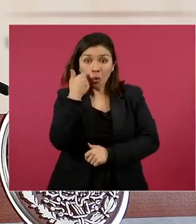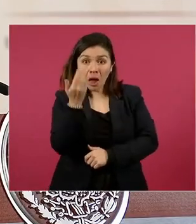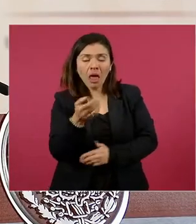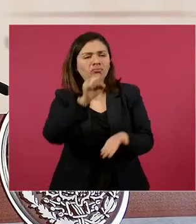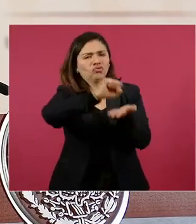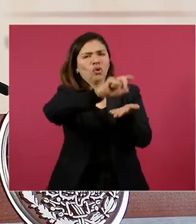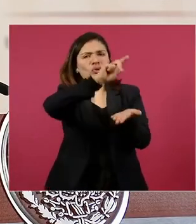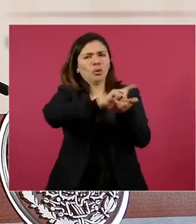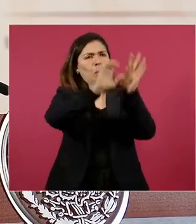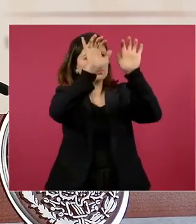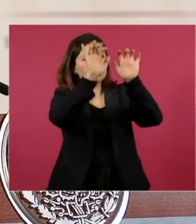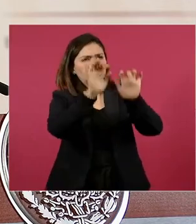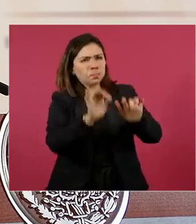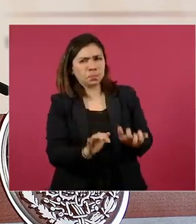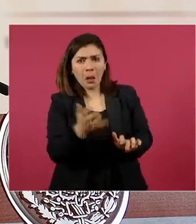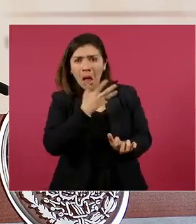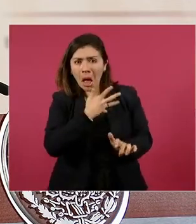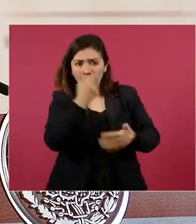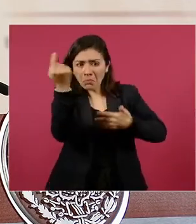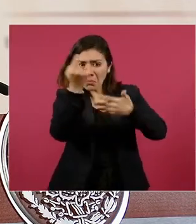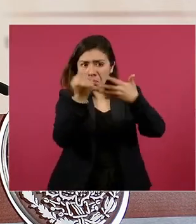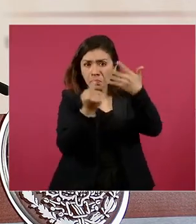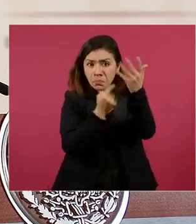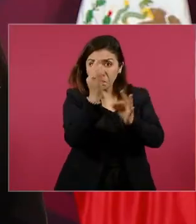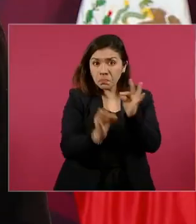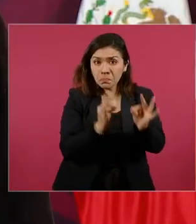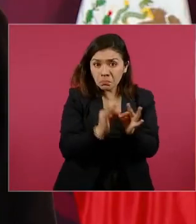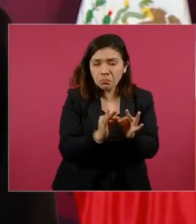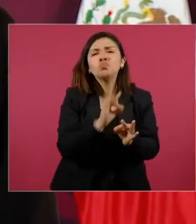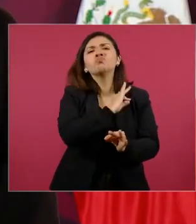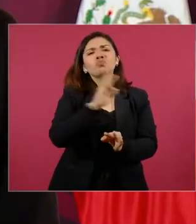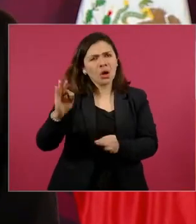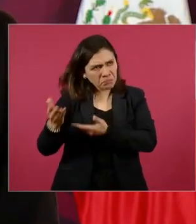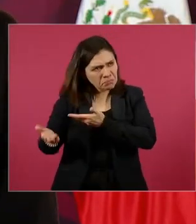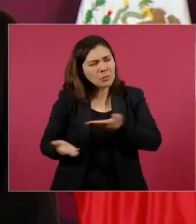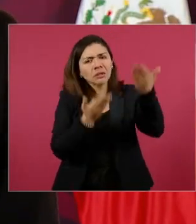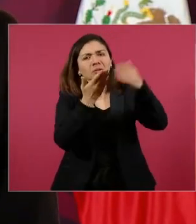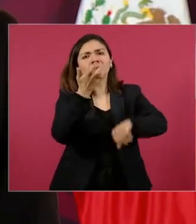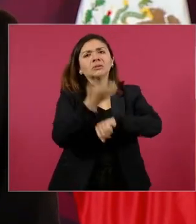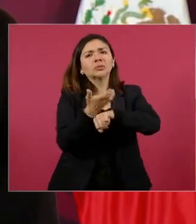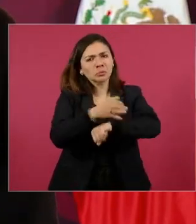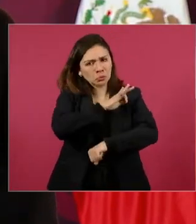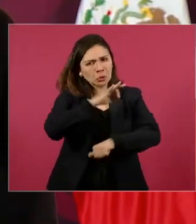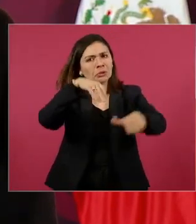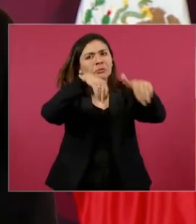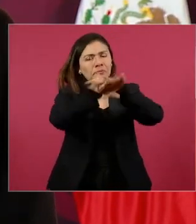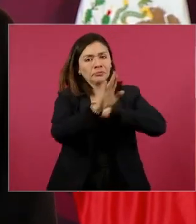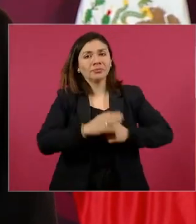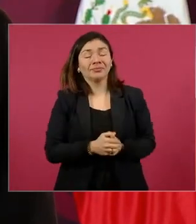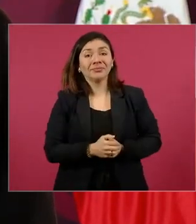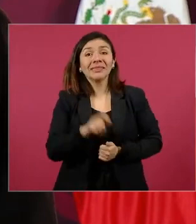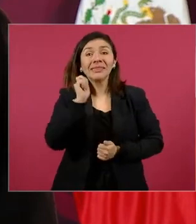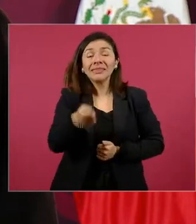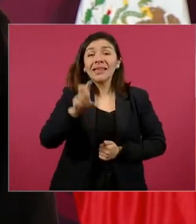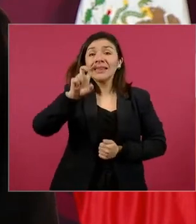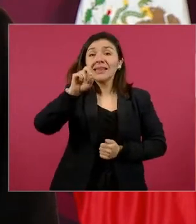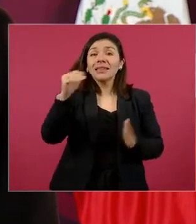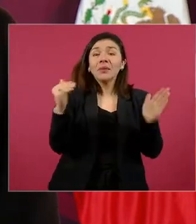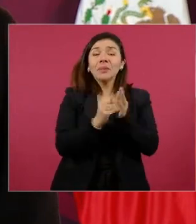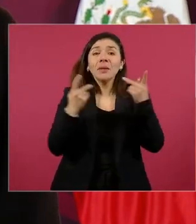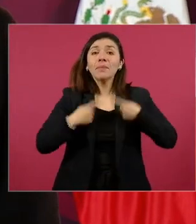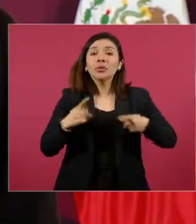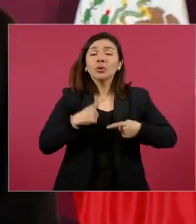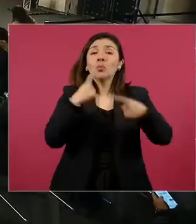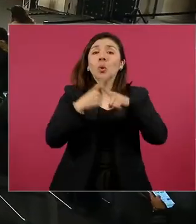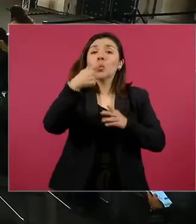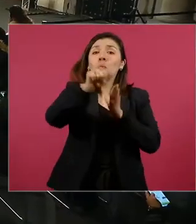y si se cumplen con ciertos requisitos pueden entrar a Estados Unidos. Estamos hablando de 30.000 mensuales.